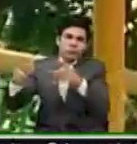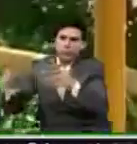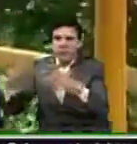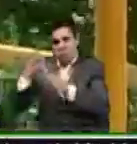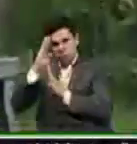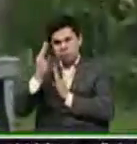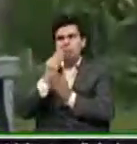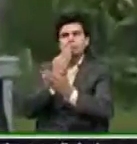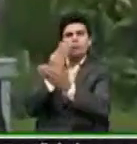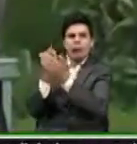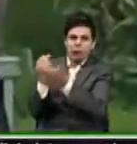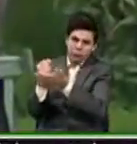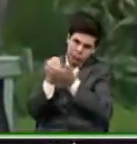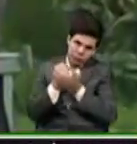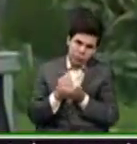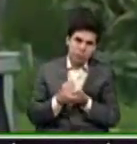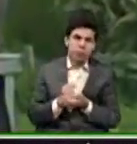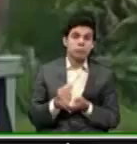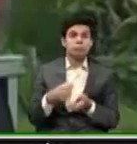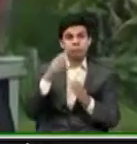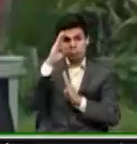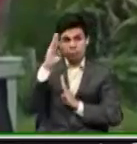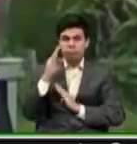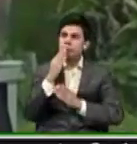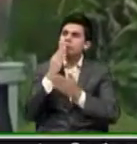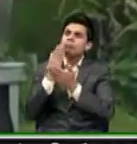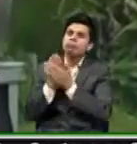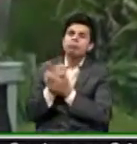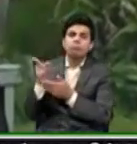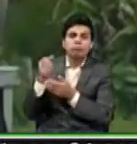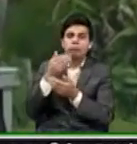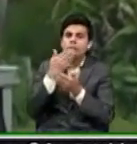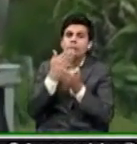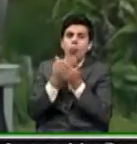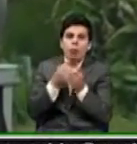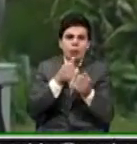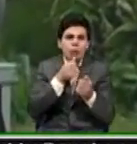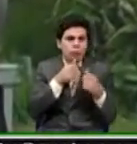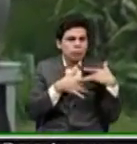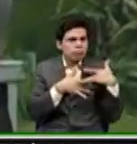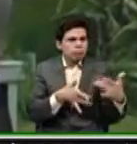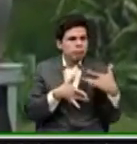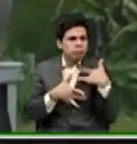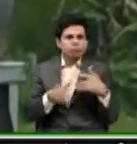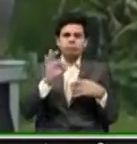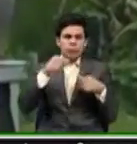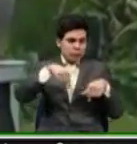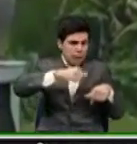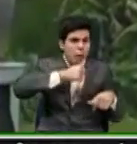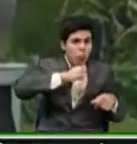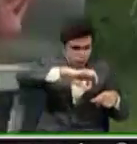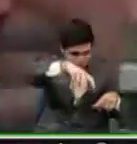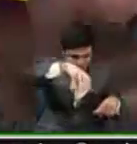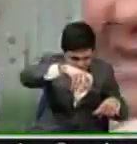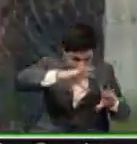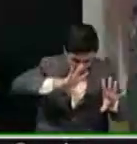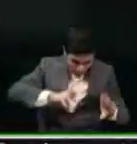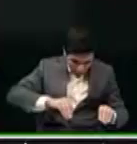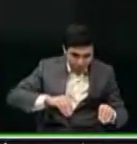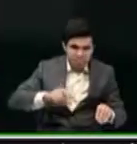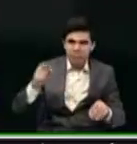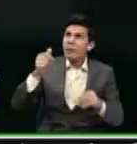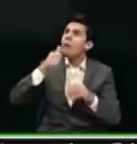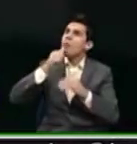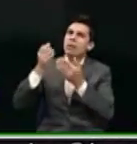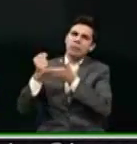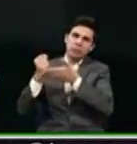agradecidos. El Instituto Nacional nos está colaborando con el suministro de agua potable porque no tenemos una gota de agua con qué bañarnos siquiera. Porque